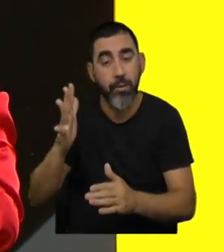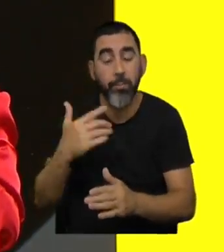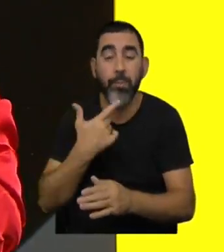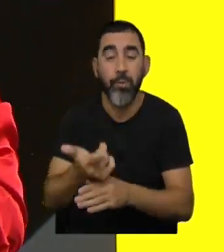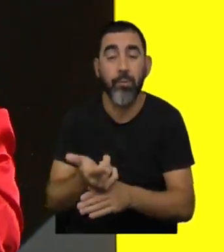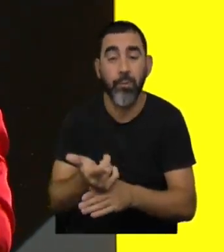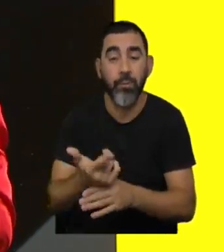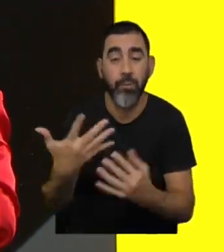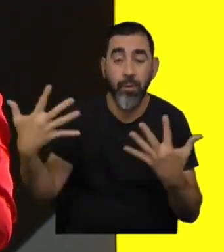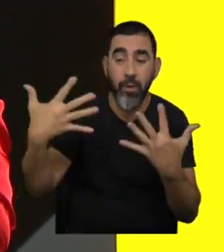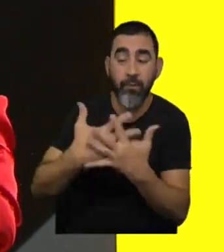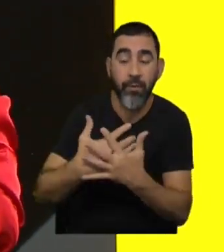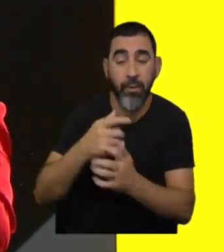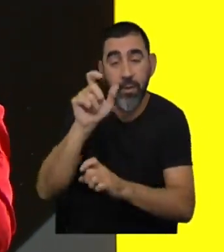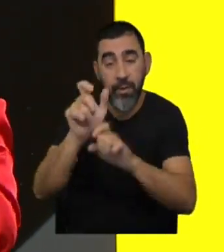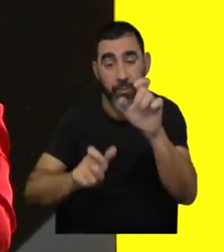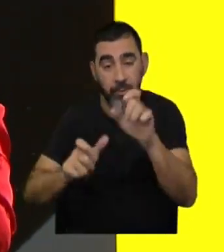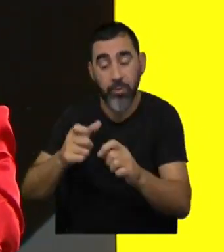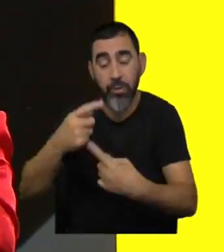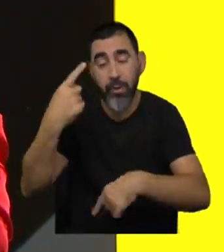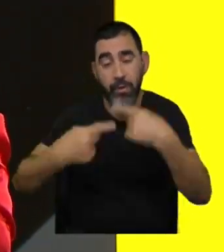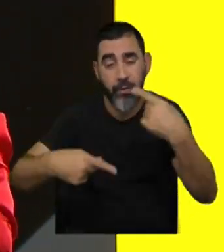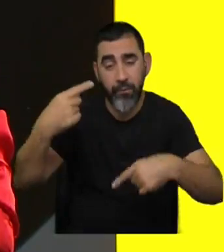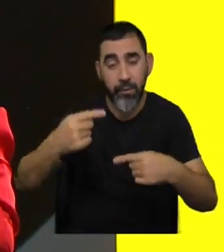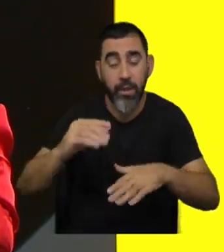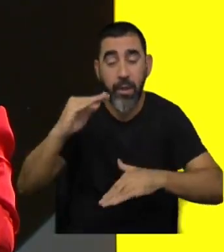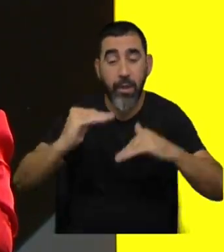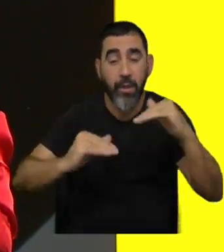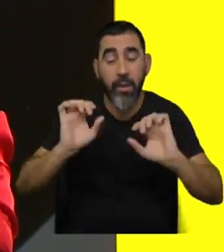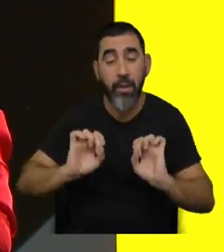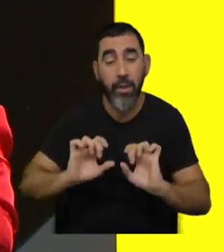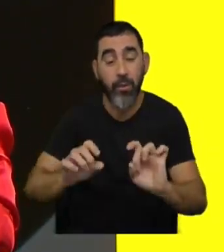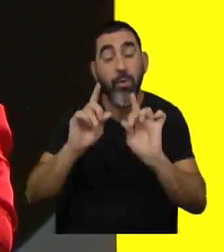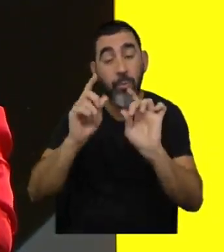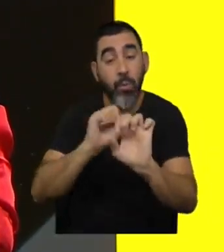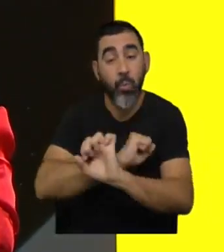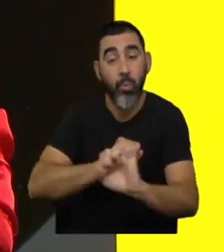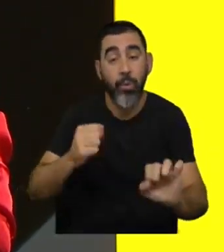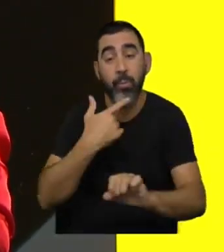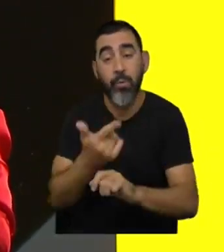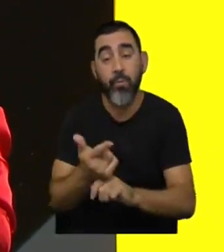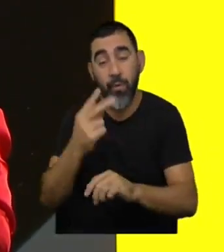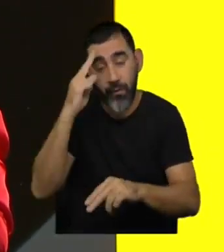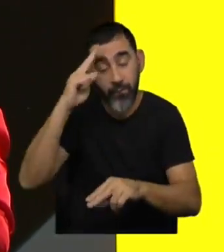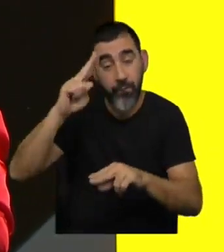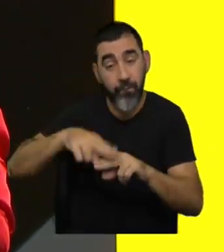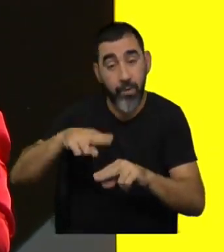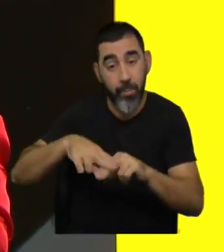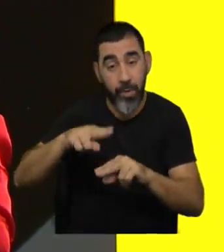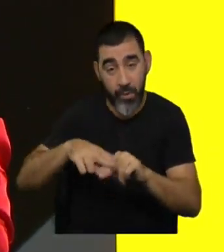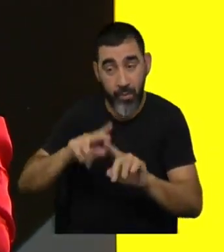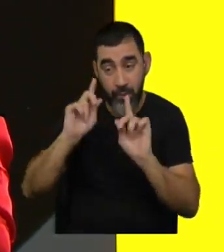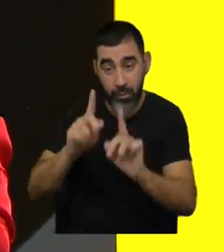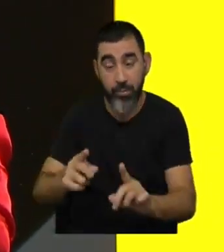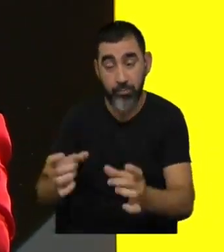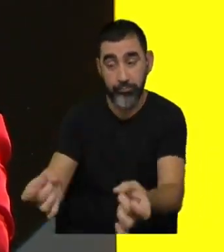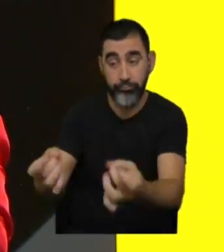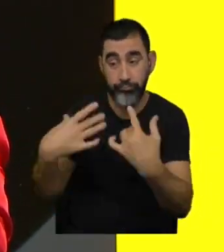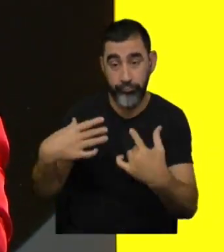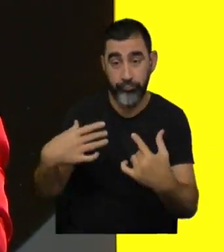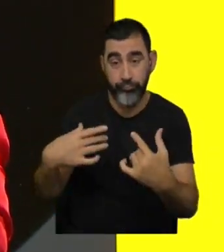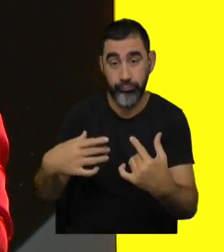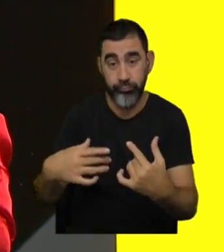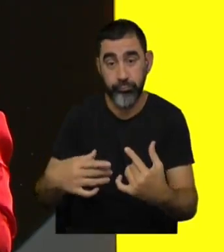el que afecta a las poblaciones, a la diversidad, al equilibrio natural. También puede generar, por ejemplo, enfermedades zoonóticas, ¿no? Claro. O sea,